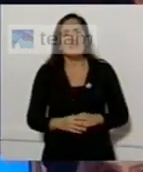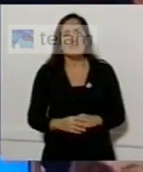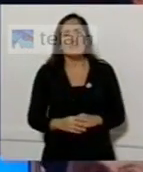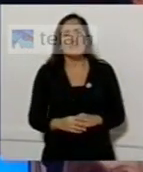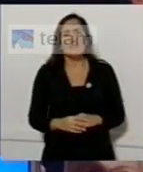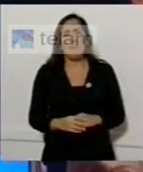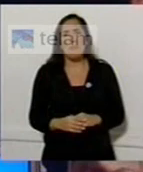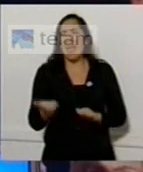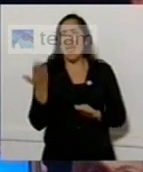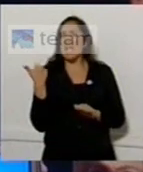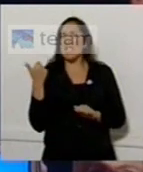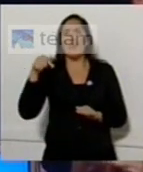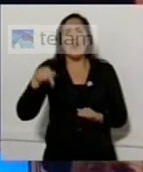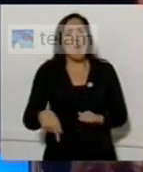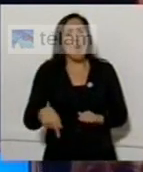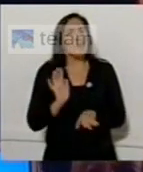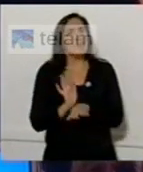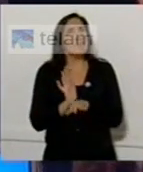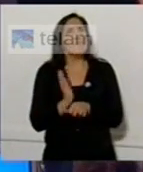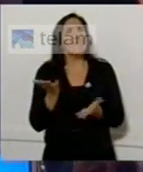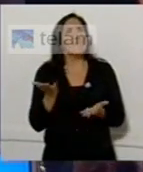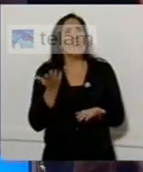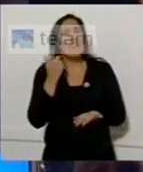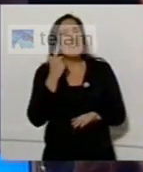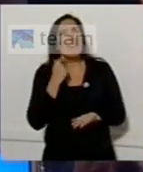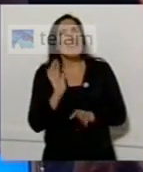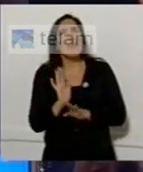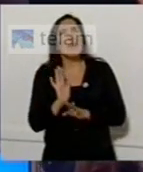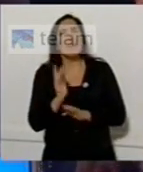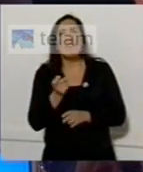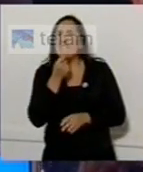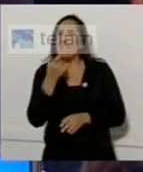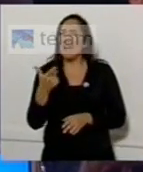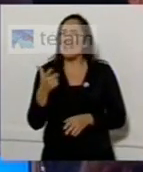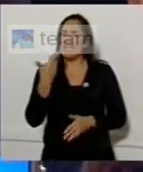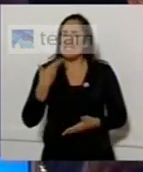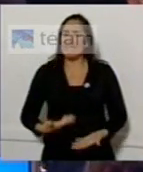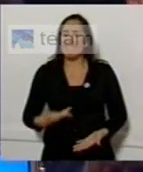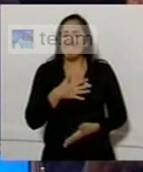ni ayer ni hoy ha sido un día fácil para quien les habla.